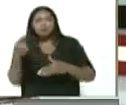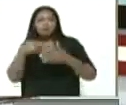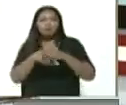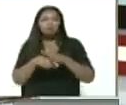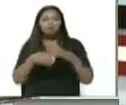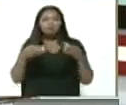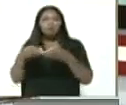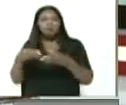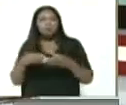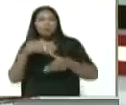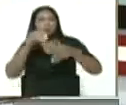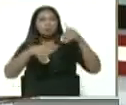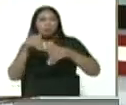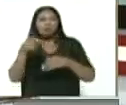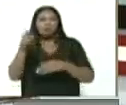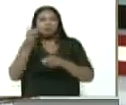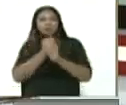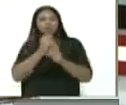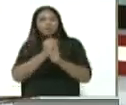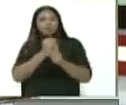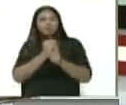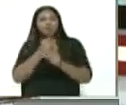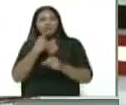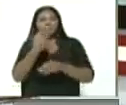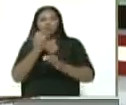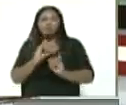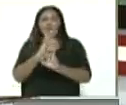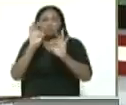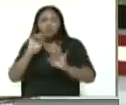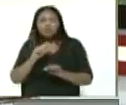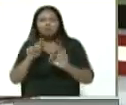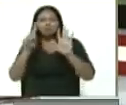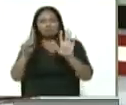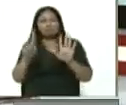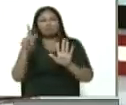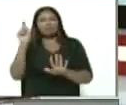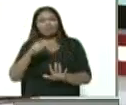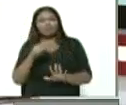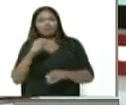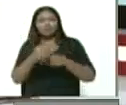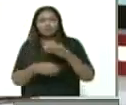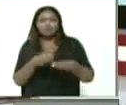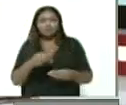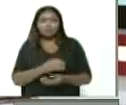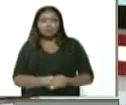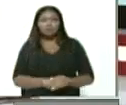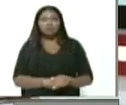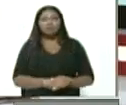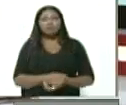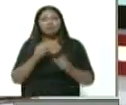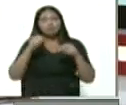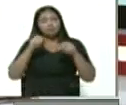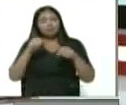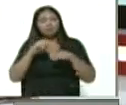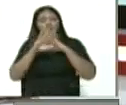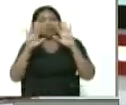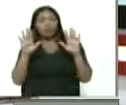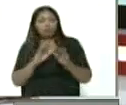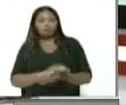mesas electorales es ese trabajo que se merece no como usted mismo lo dice hace seis desde hace seis meses para está si en principio